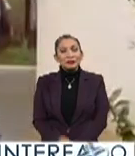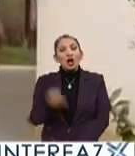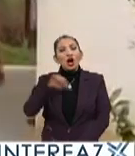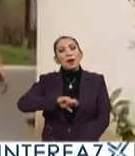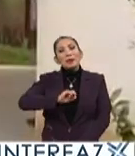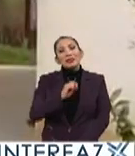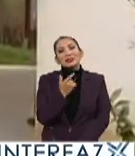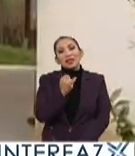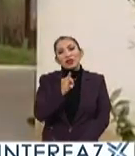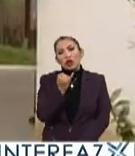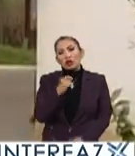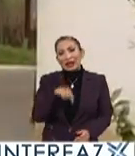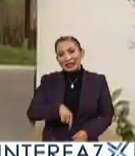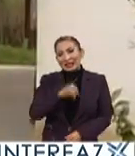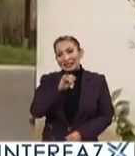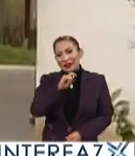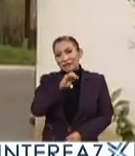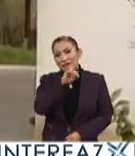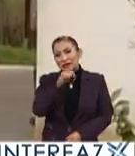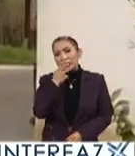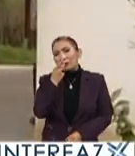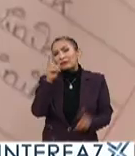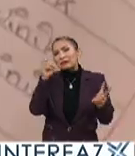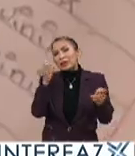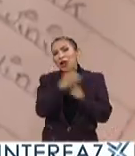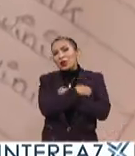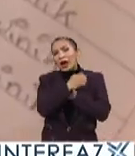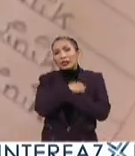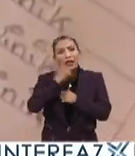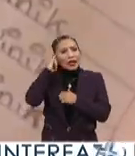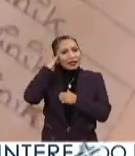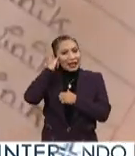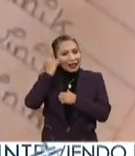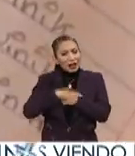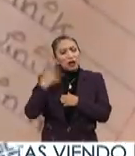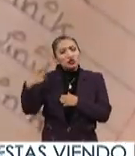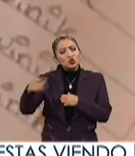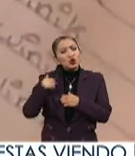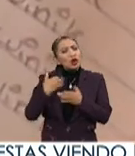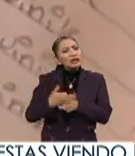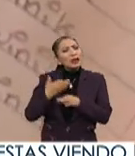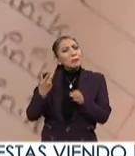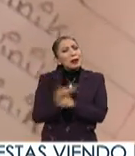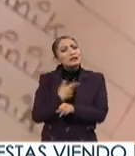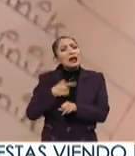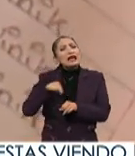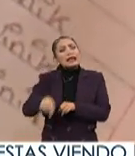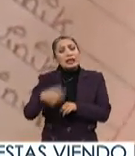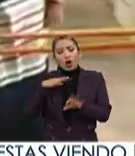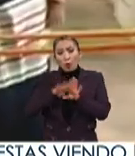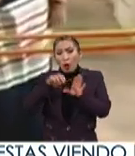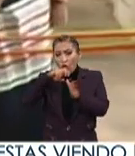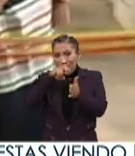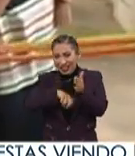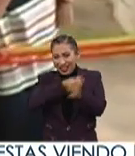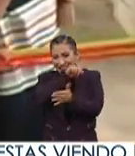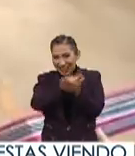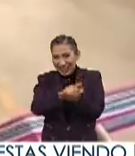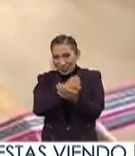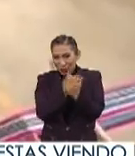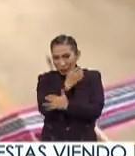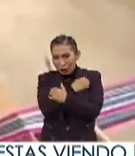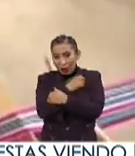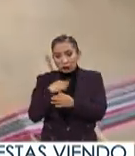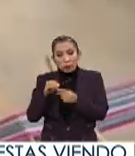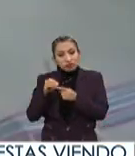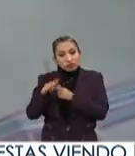Hoy 27 de junio en Interfaz hablaremos sobre la educación indígena, su actualidad y de qué manera la reforma educativa repercute